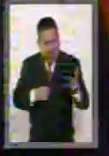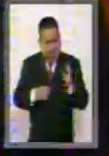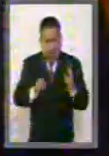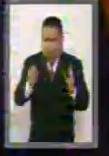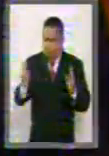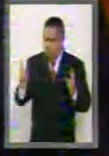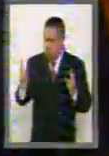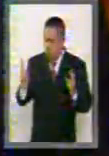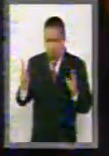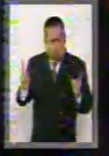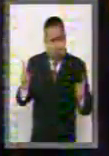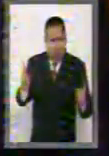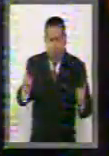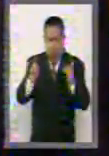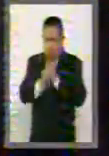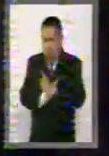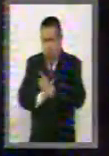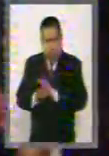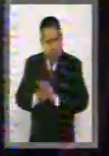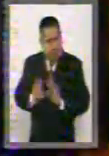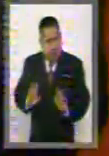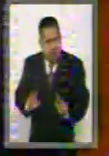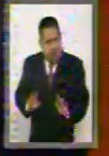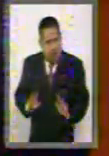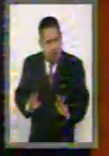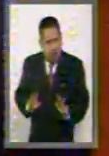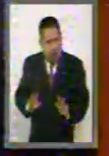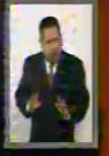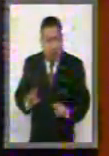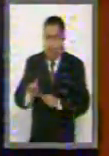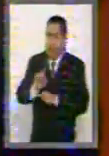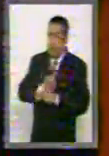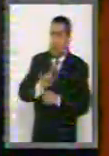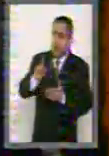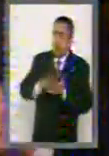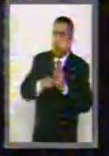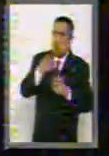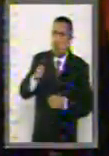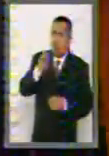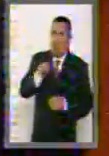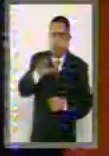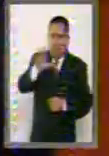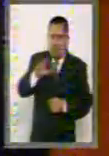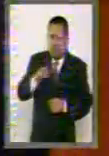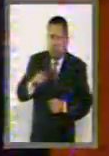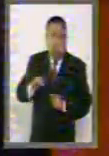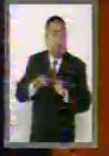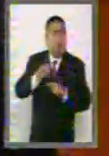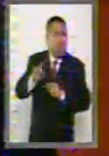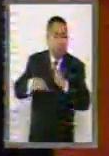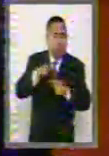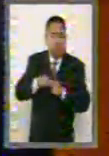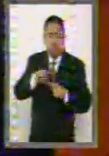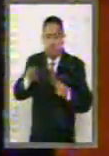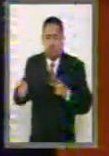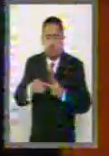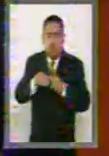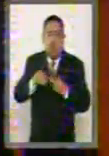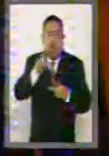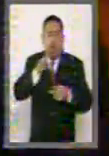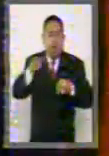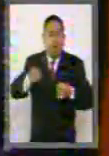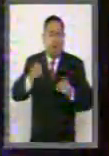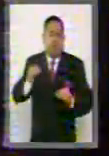cuota que se tenía primero desde 1995 y después con la incorporación de